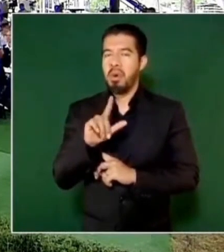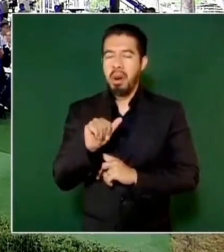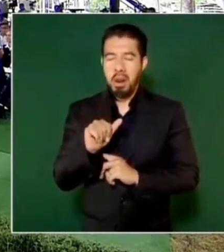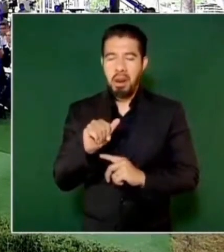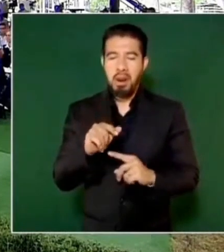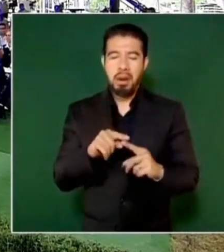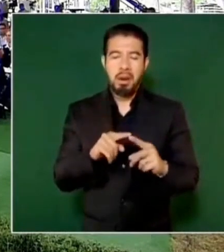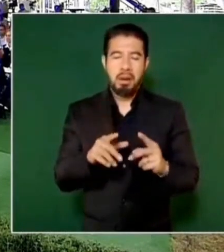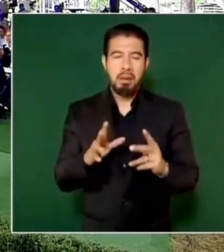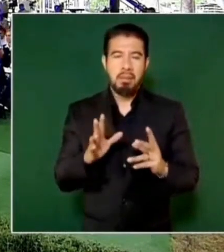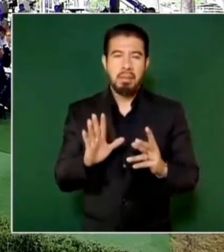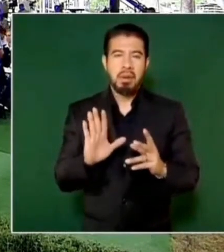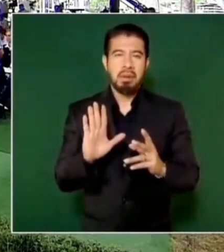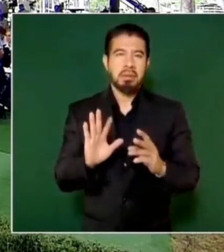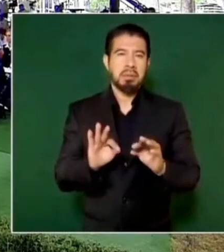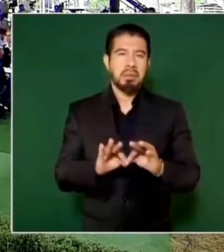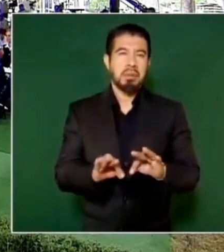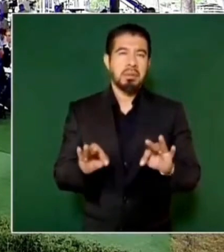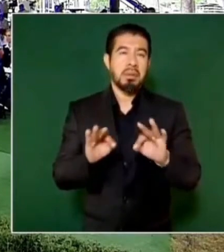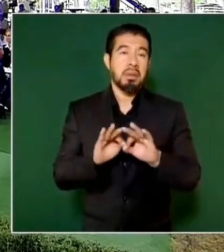importantes,